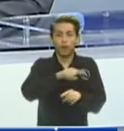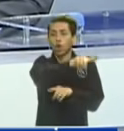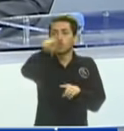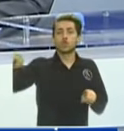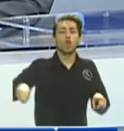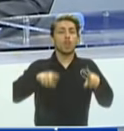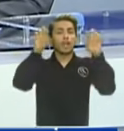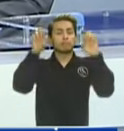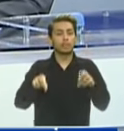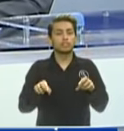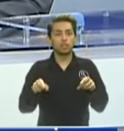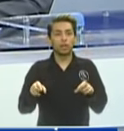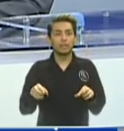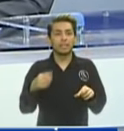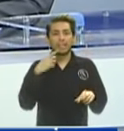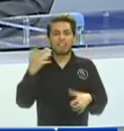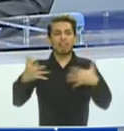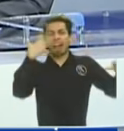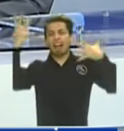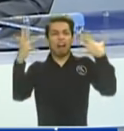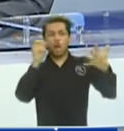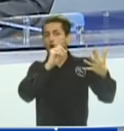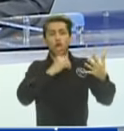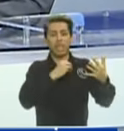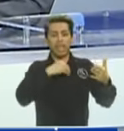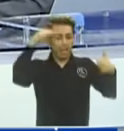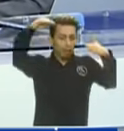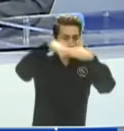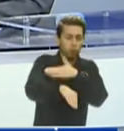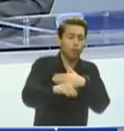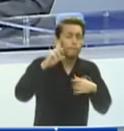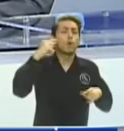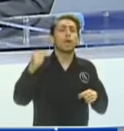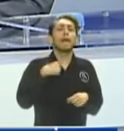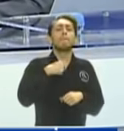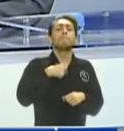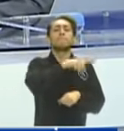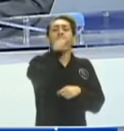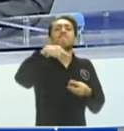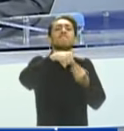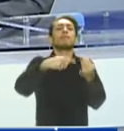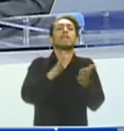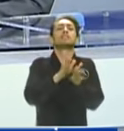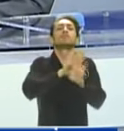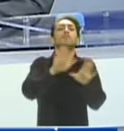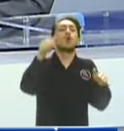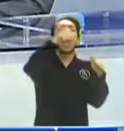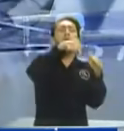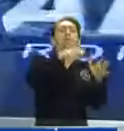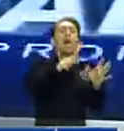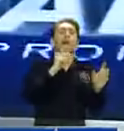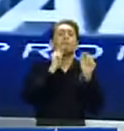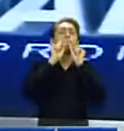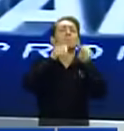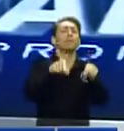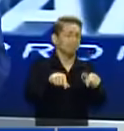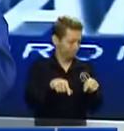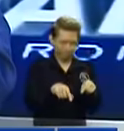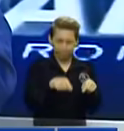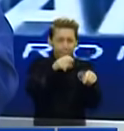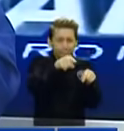iban a contaminar los restos de sus antepasados. Miren, no tiene sentido. Si ya la señora se murió, déjenla en